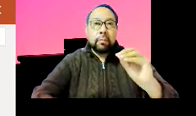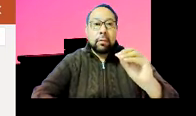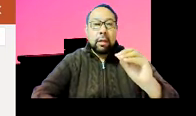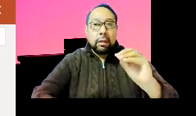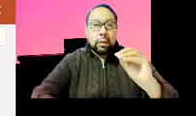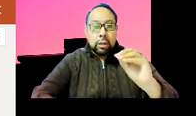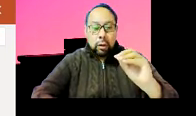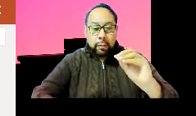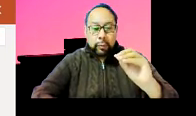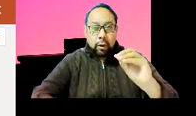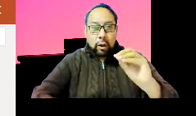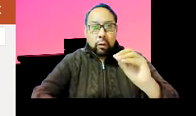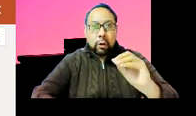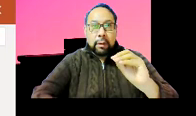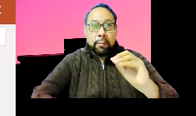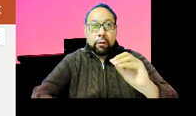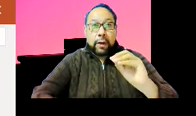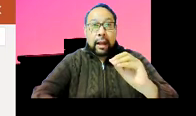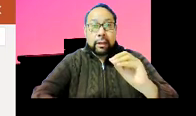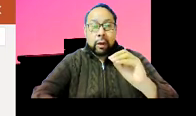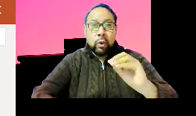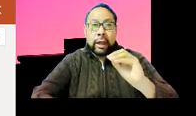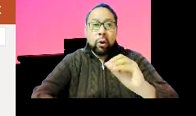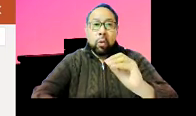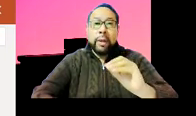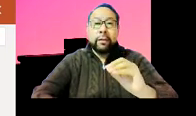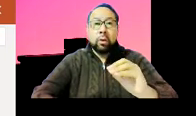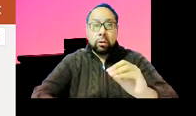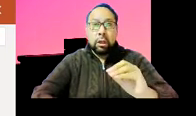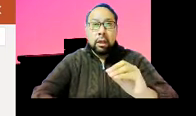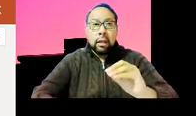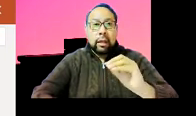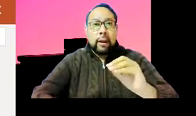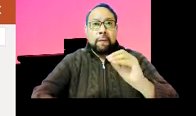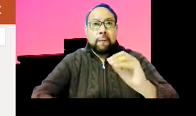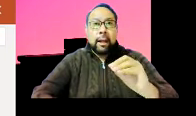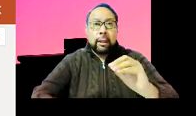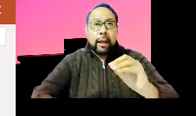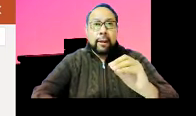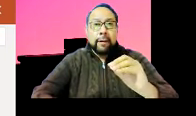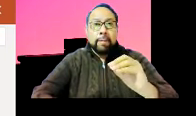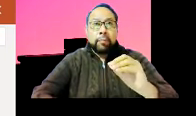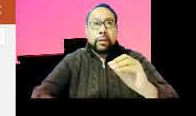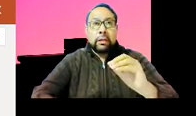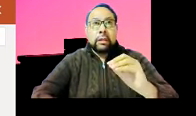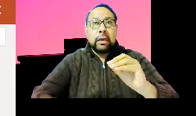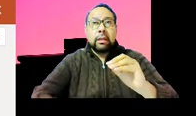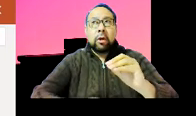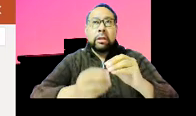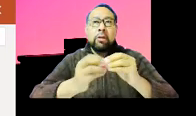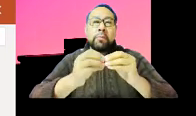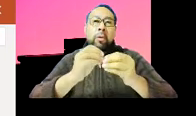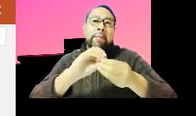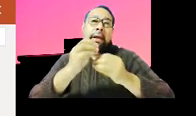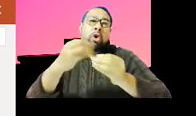mentira, sino lo que nosotros llamamos falacia, un argumento que le falta